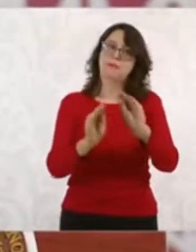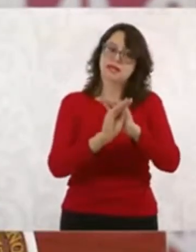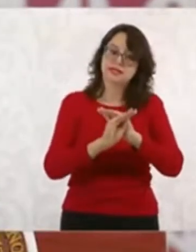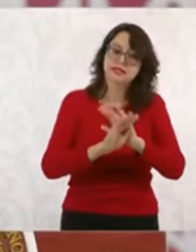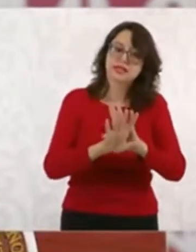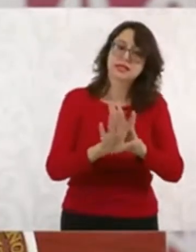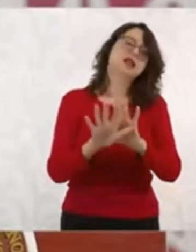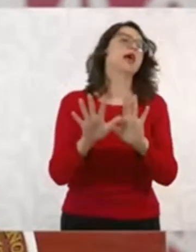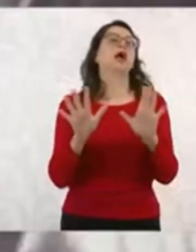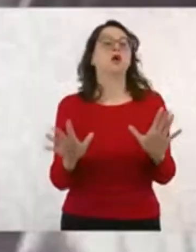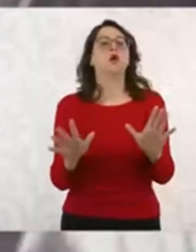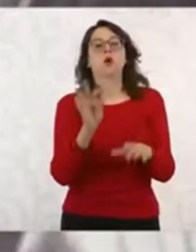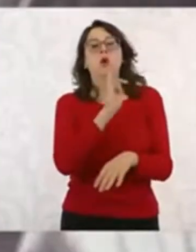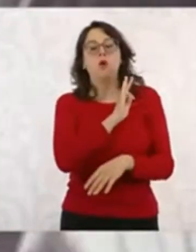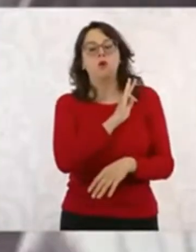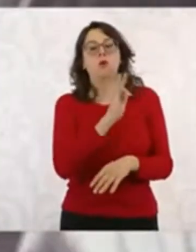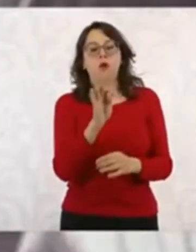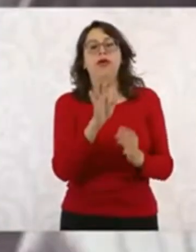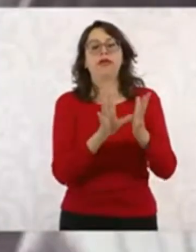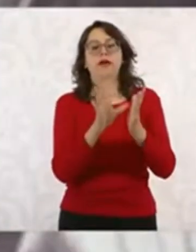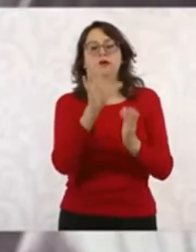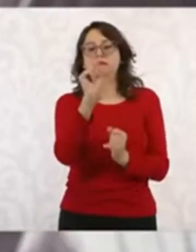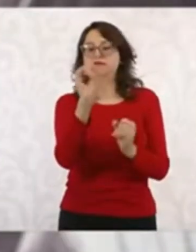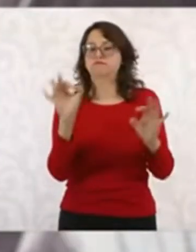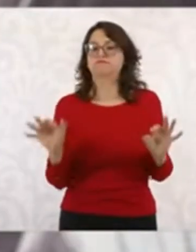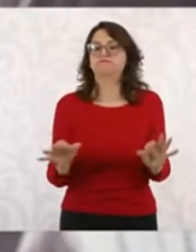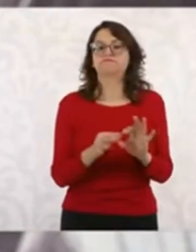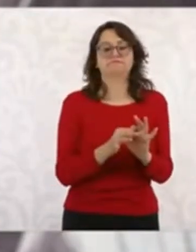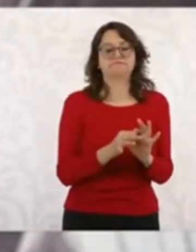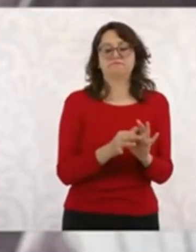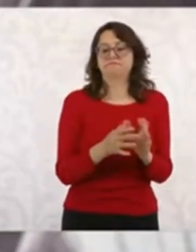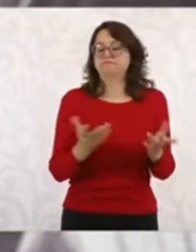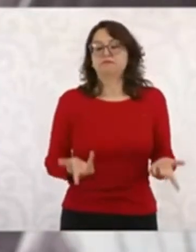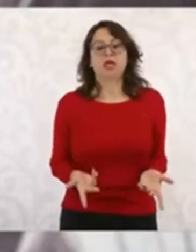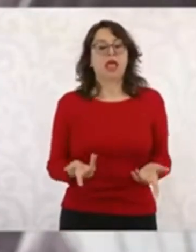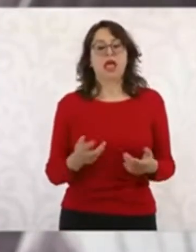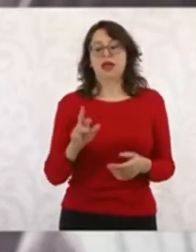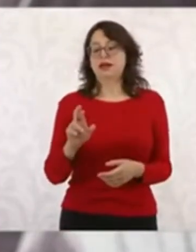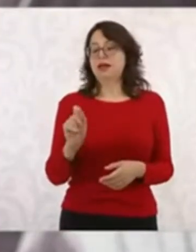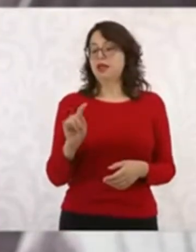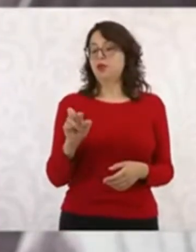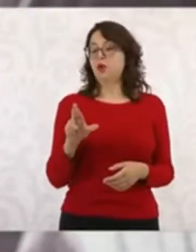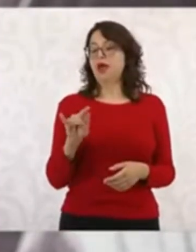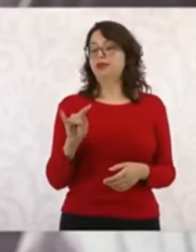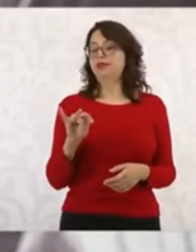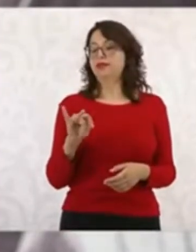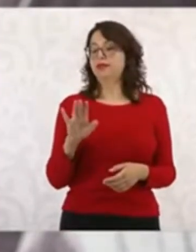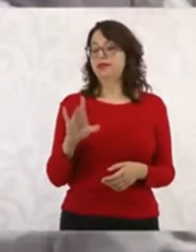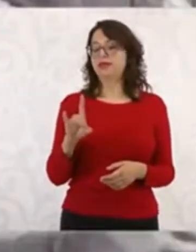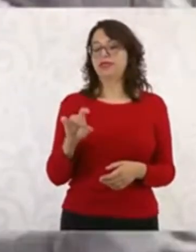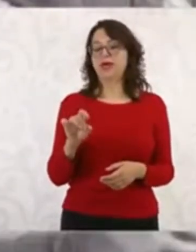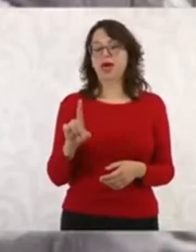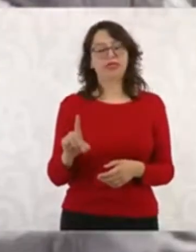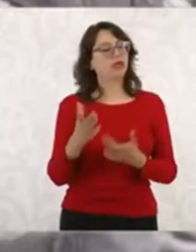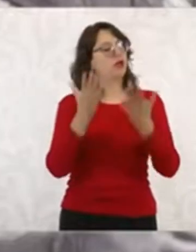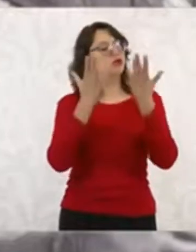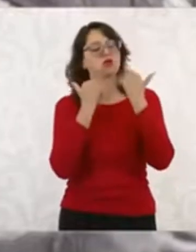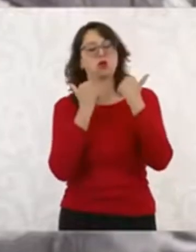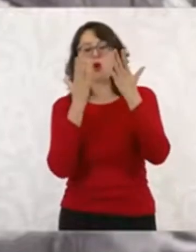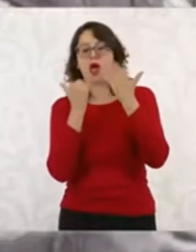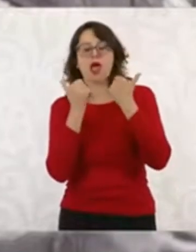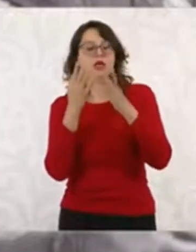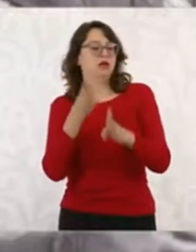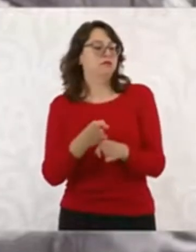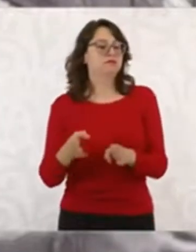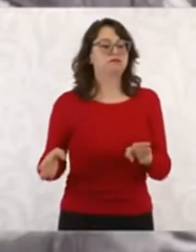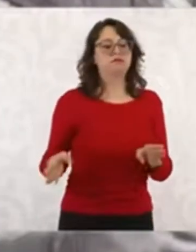ajusta perfectamente a la Constitución, no tiene retroactividad alguna, no se afectan derechos adquiridos